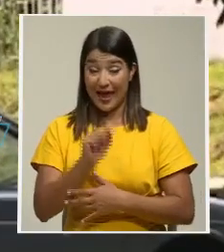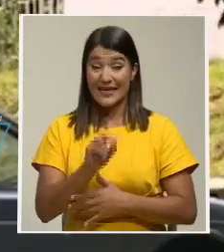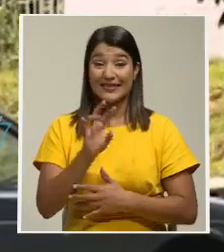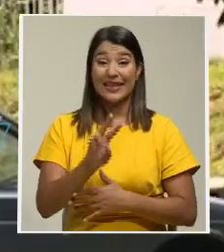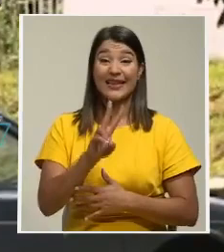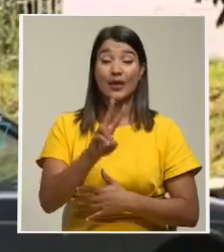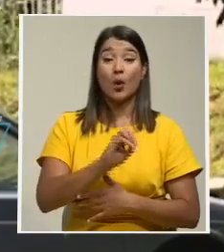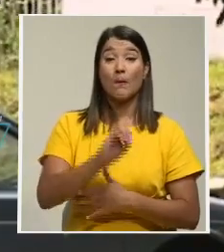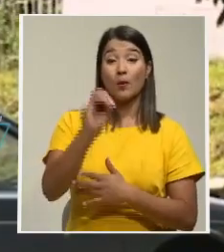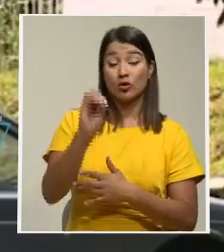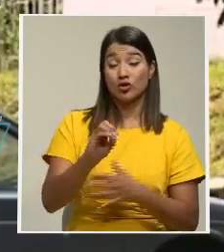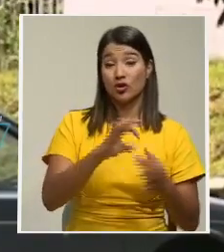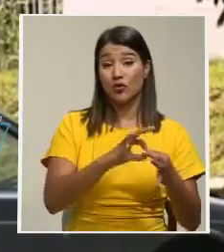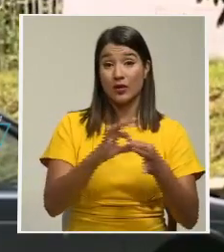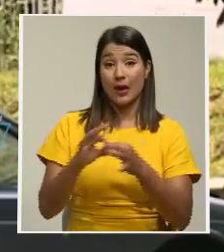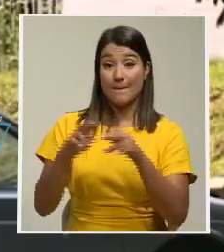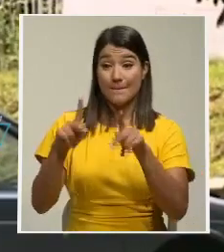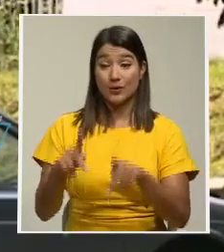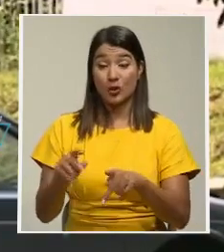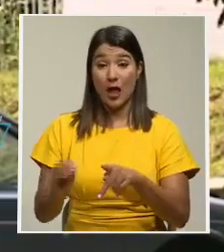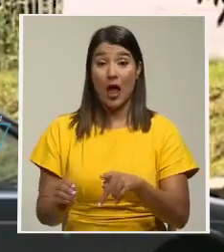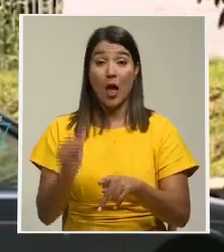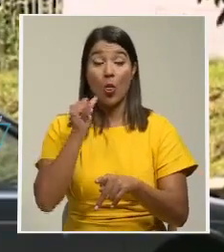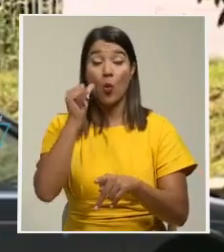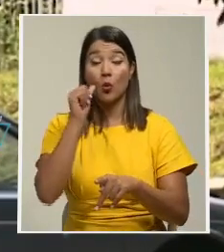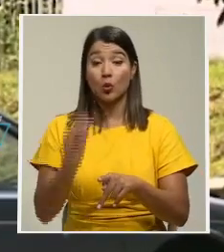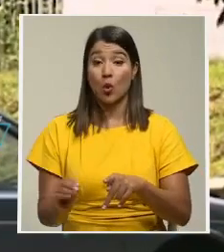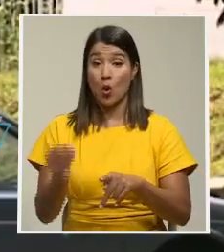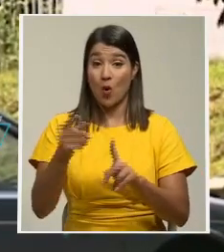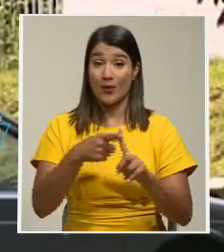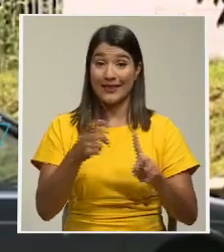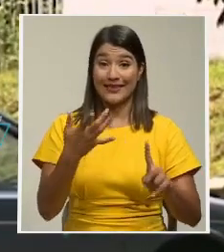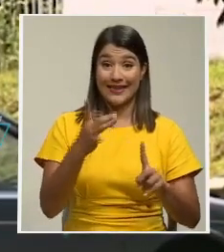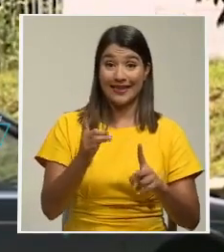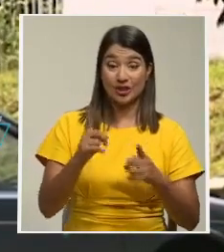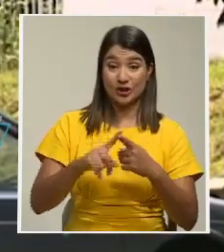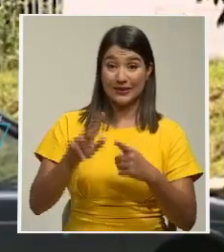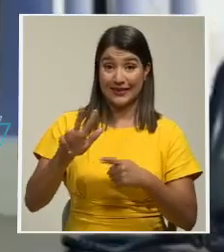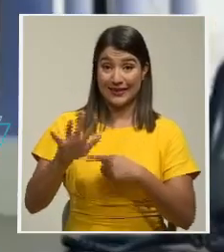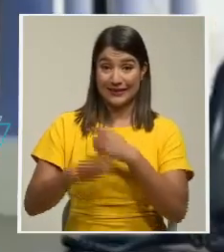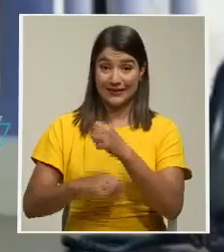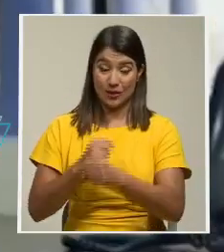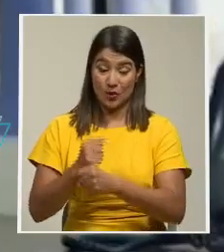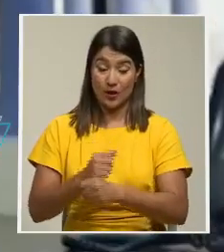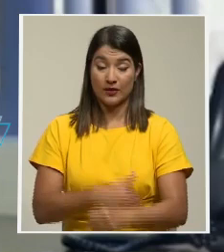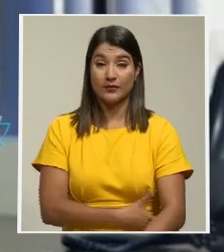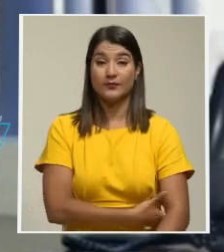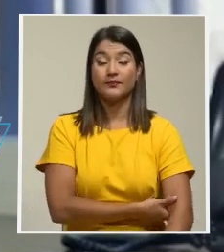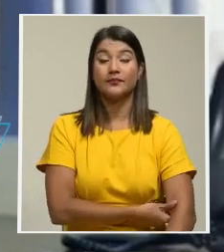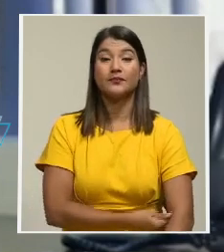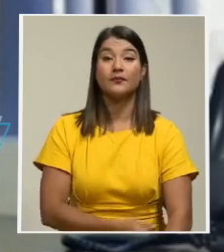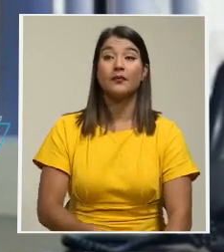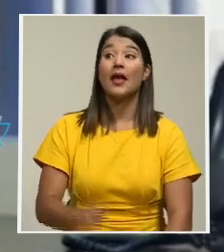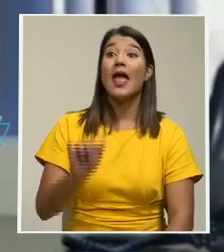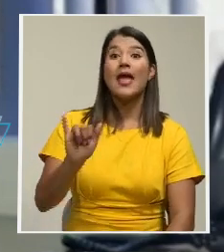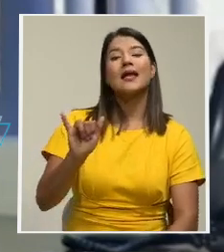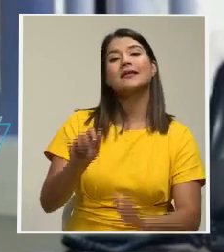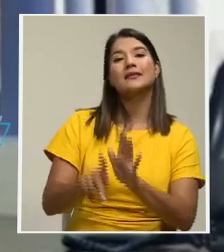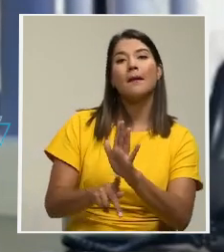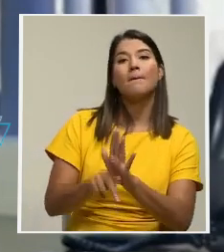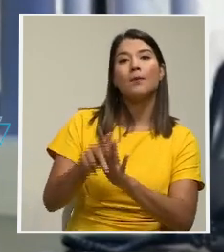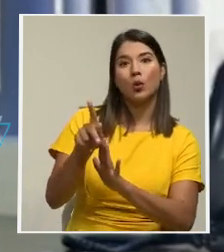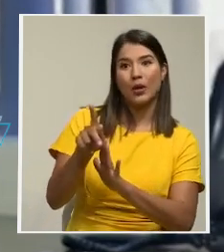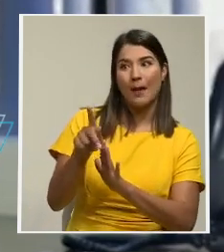72% corresponde a adultos jóvenes entre 18 y 35 años. Este programa de financiamiento para familias de